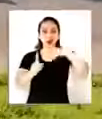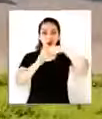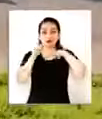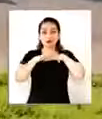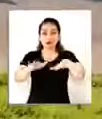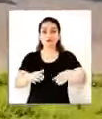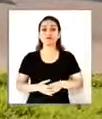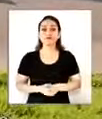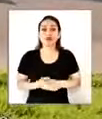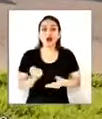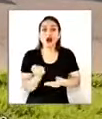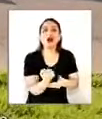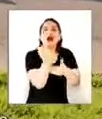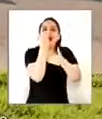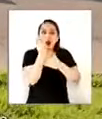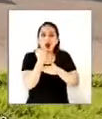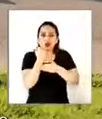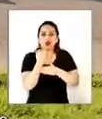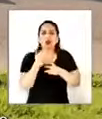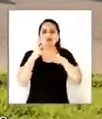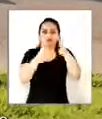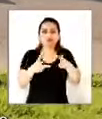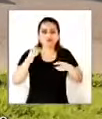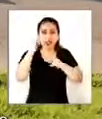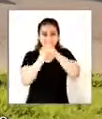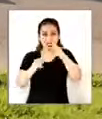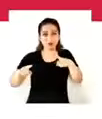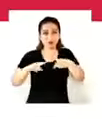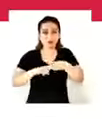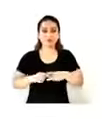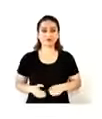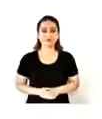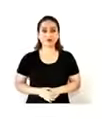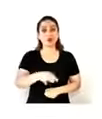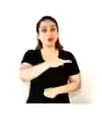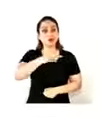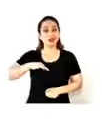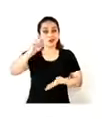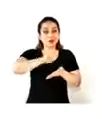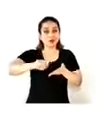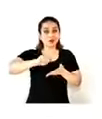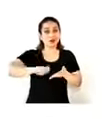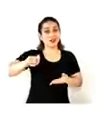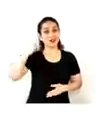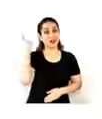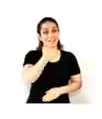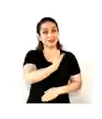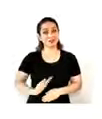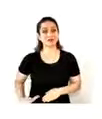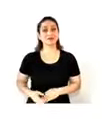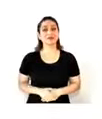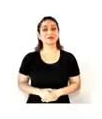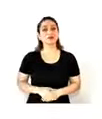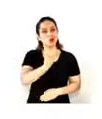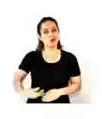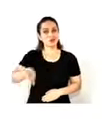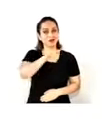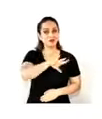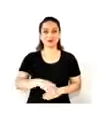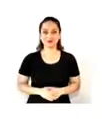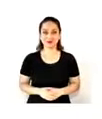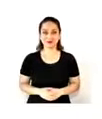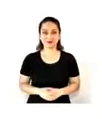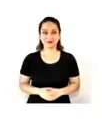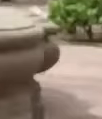Influencia lo bueno, ayúdanos y corta la cadena contra el ciberacoso Ministerio Secretaría General de Gobierno, Gobierno